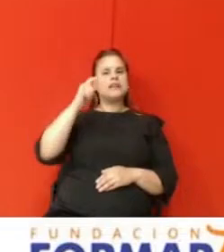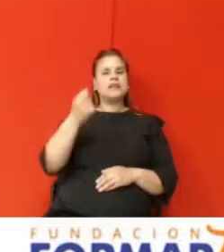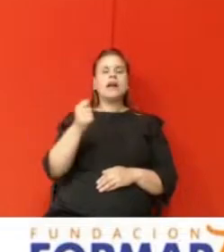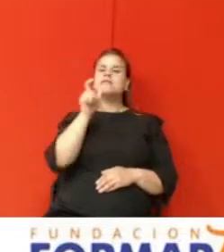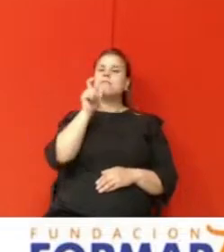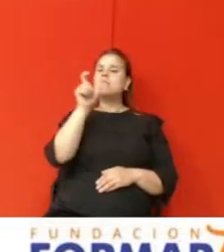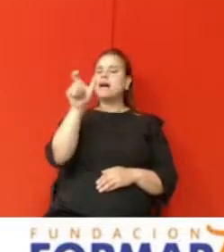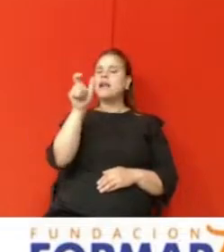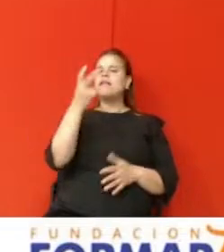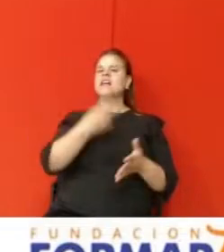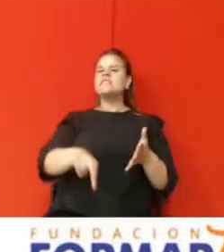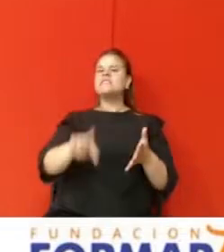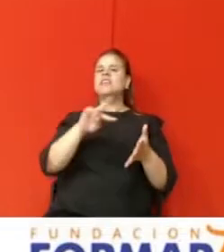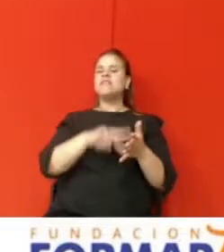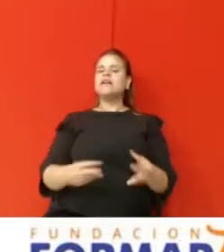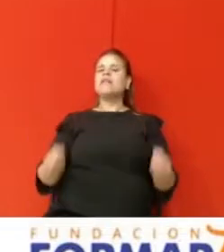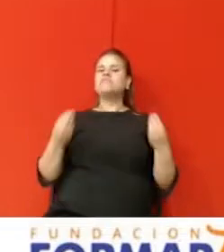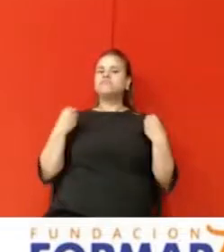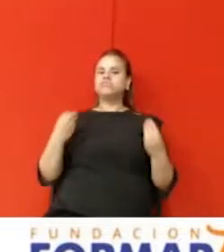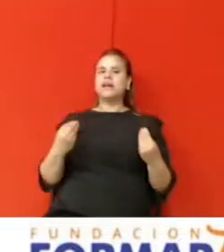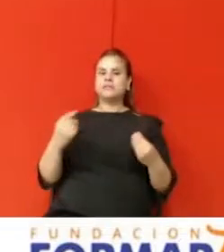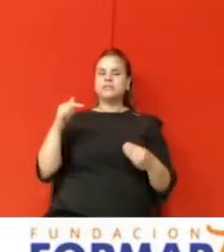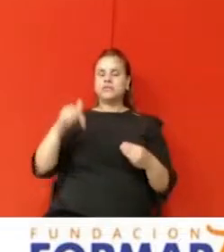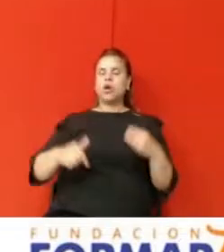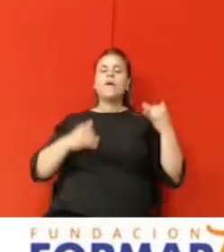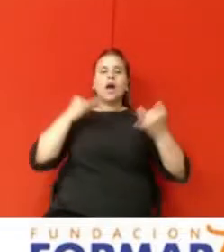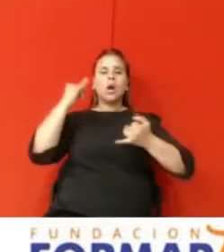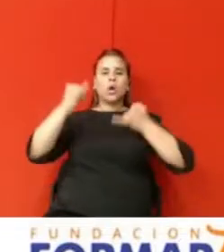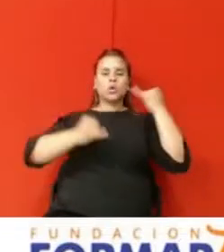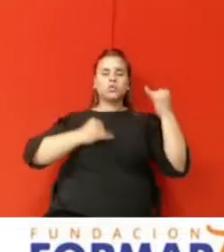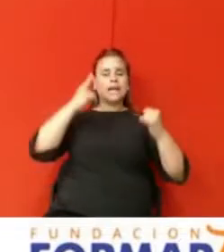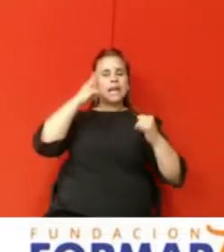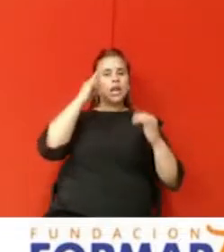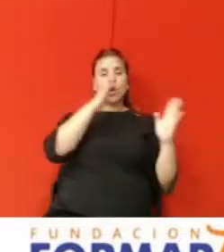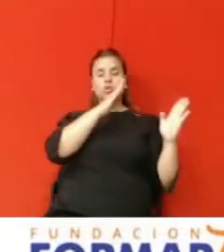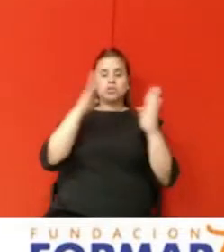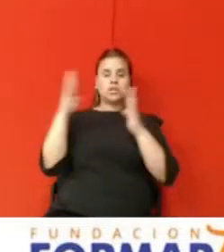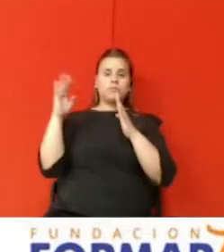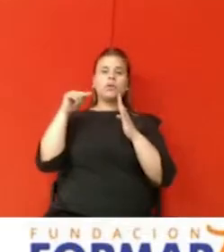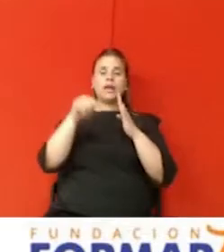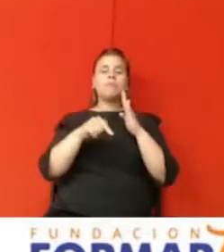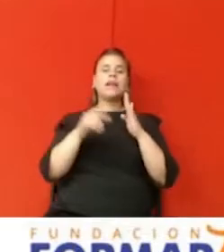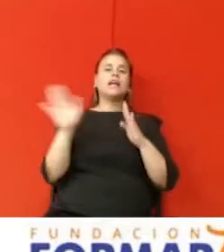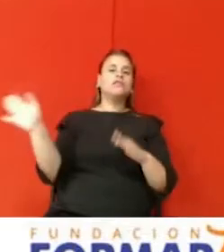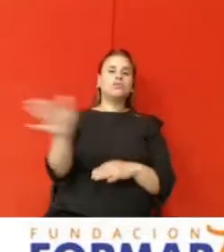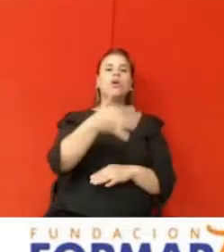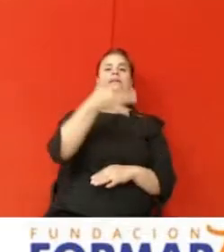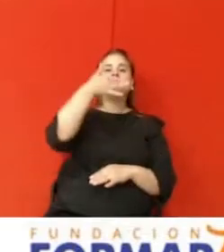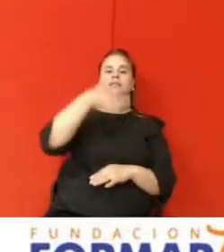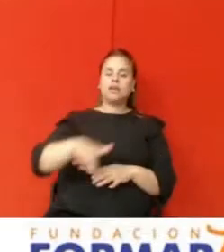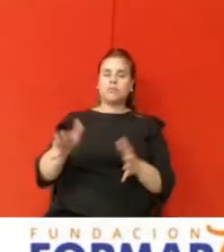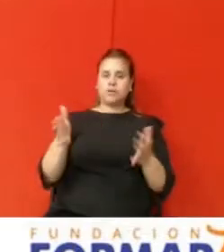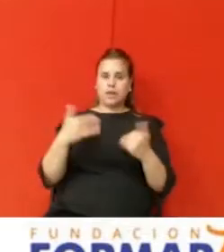muchos cuidadores y quiero un poco hablar de esto, que es importante para que podamos entender. ¿Qué